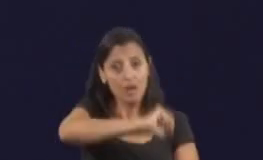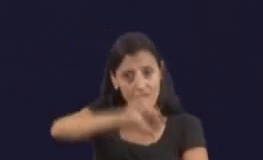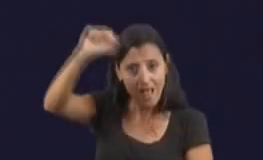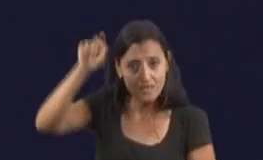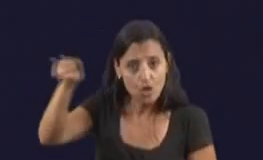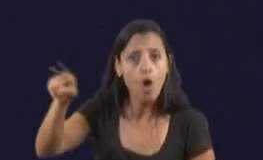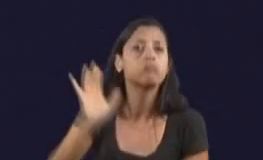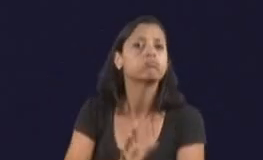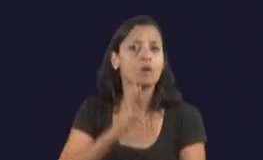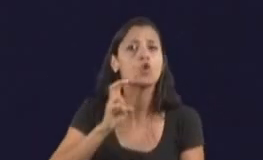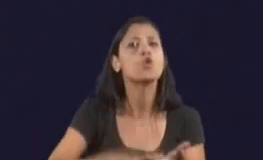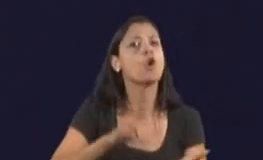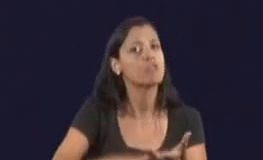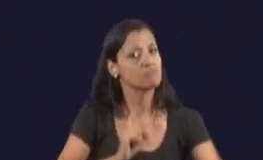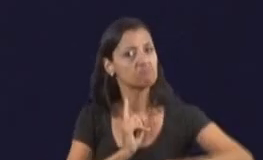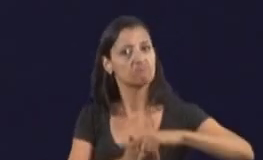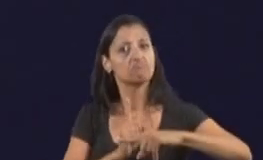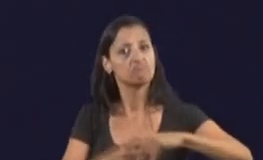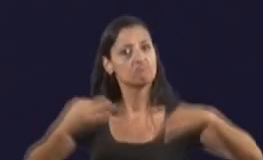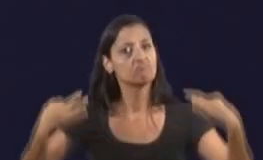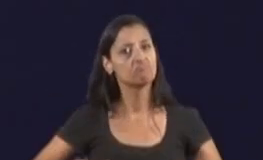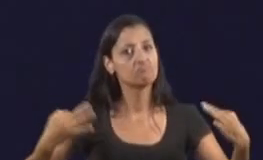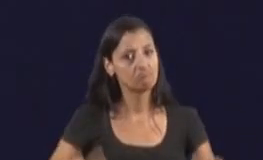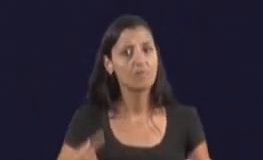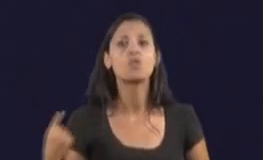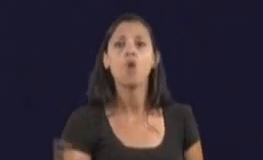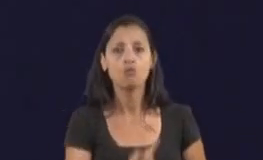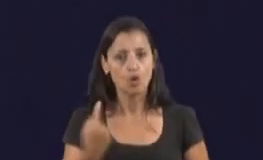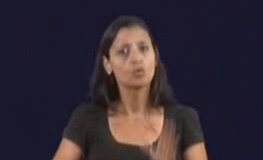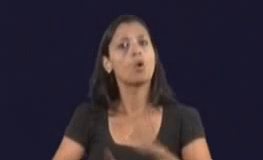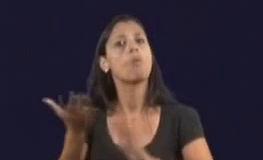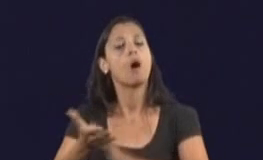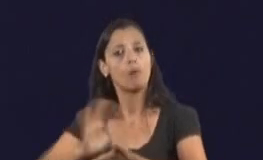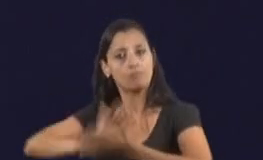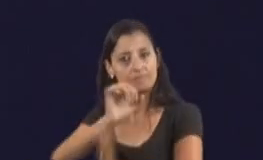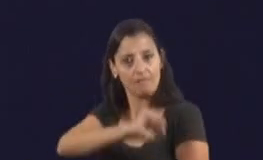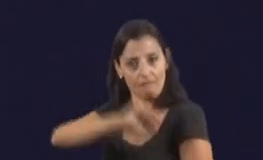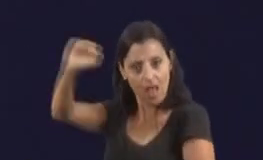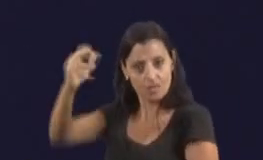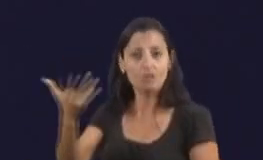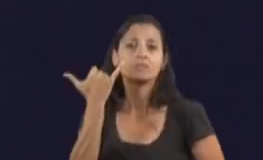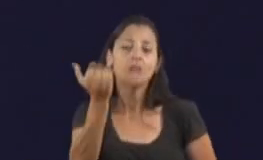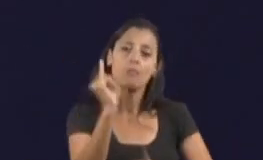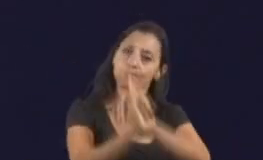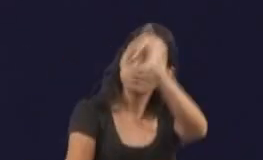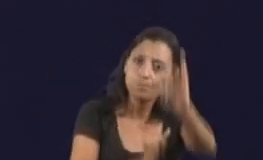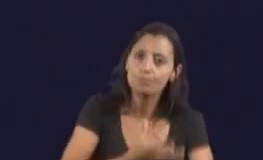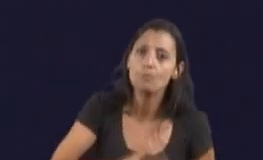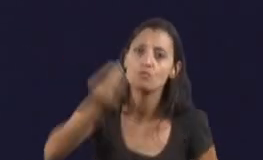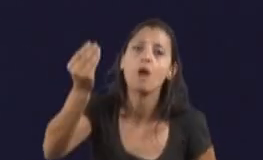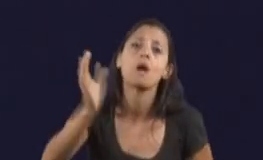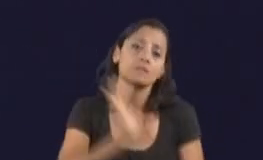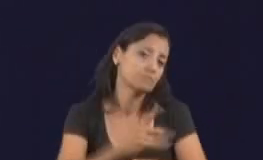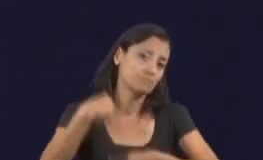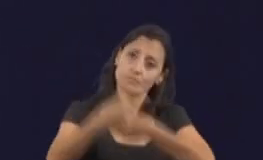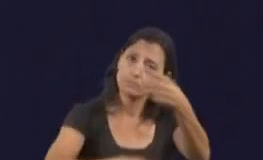es una gran noticia y un gran flagelo que estamos dejando atrás, que es el tema inflacionario, que lo expliqué una y mil veces y lo seguiré